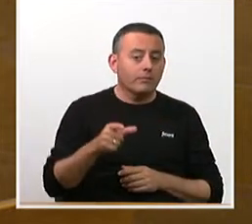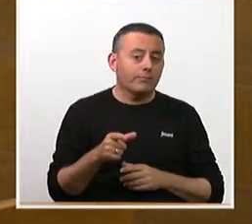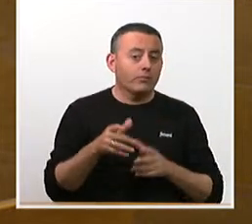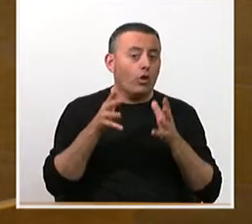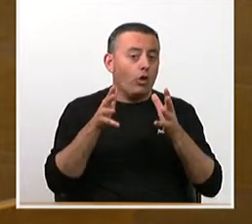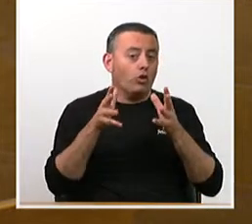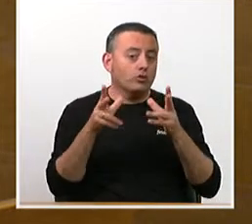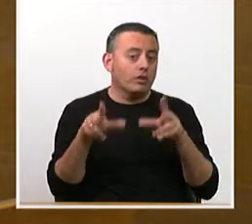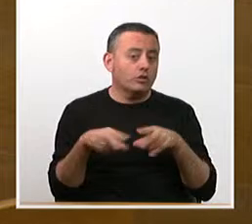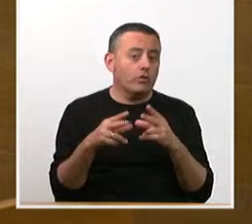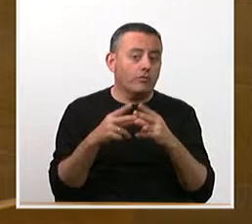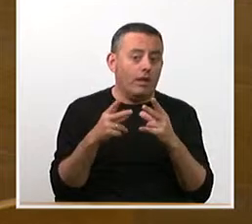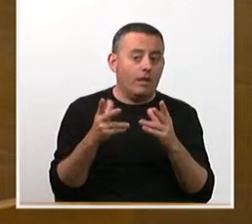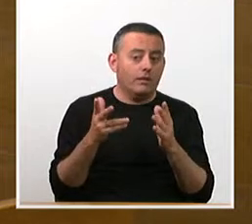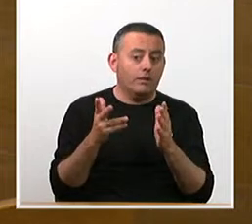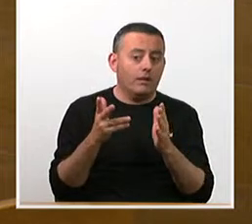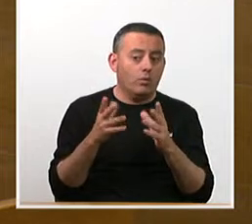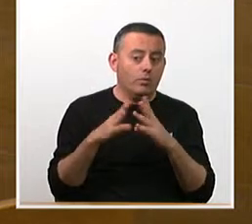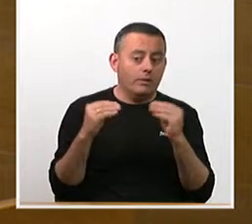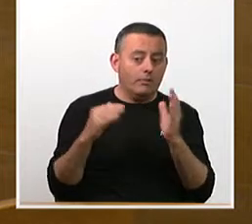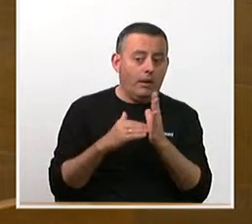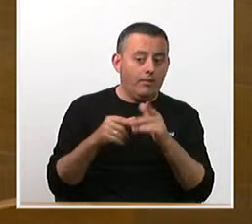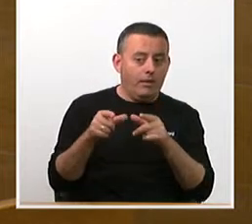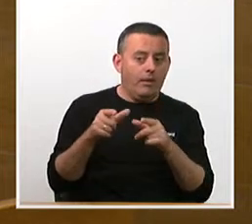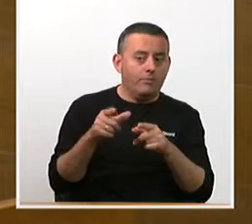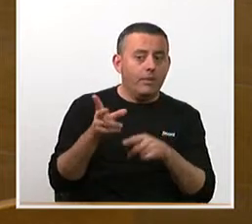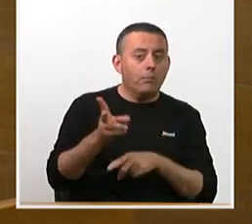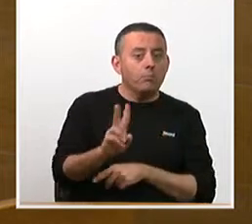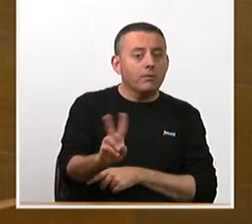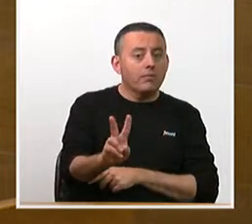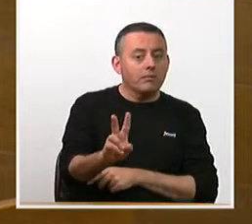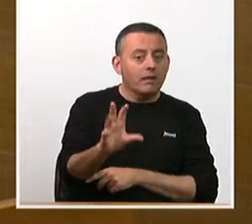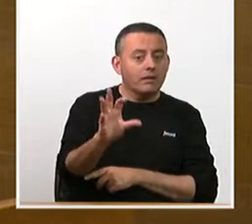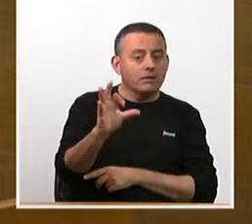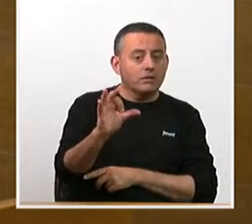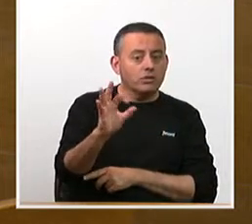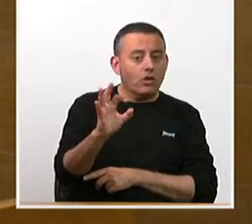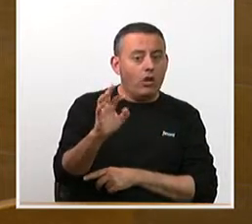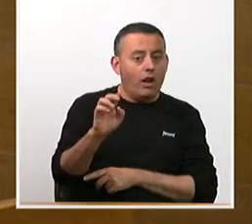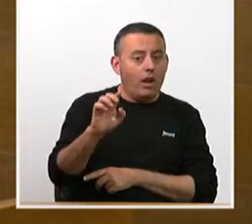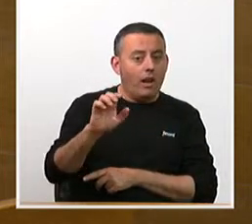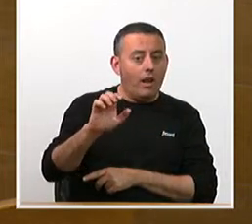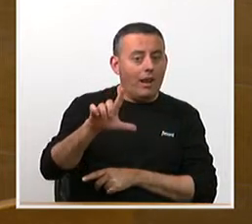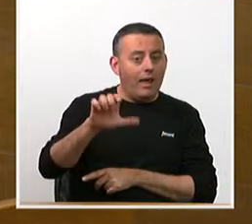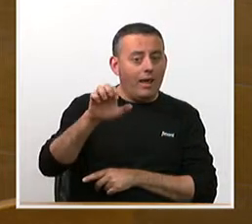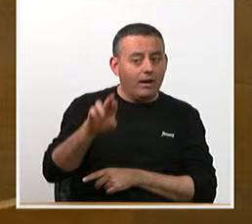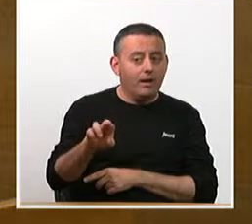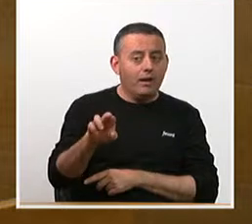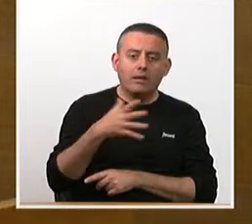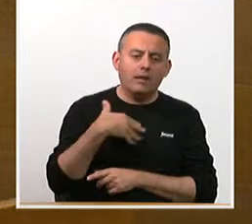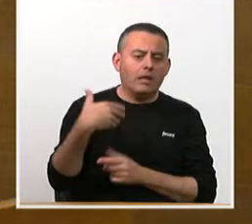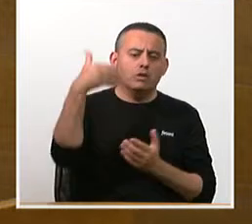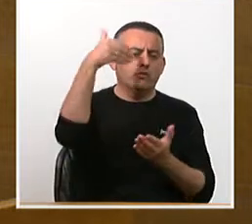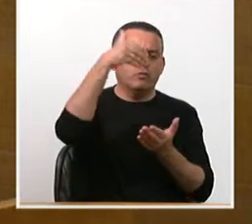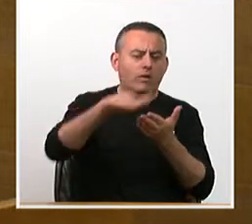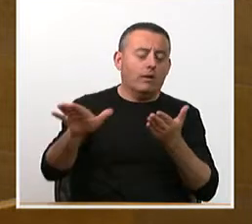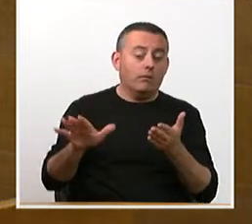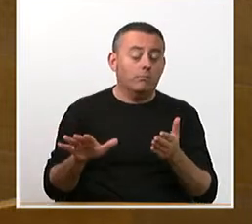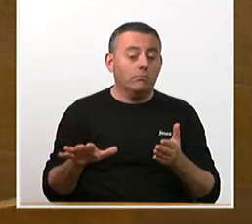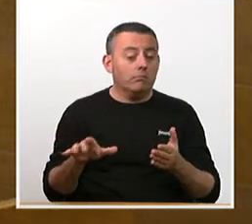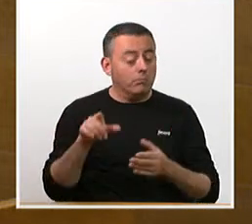valencia Per polític cons molest malr la se profa trayectoria democrática